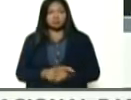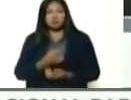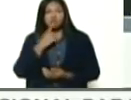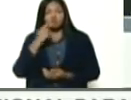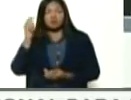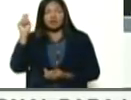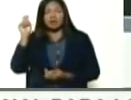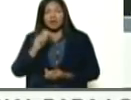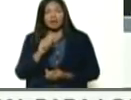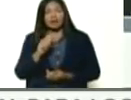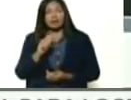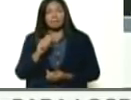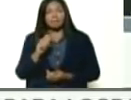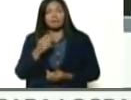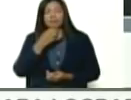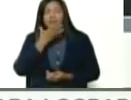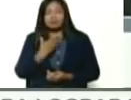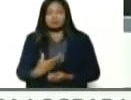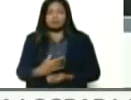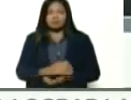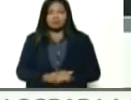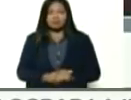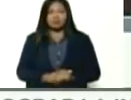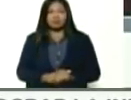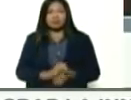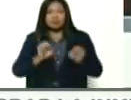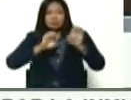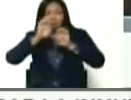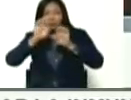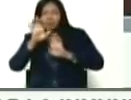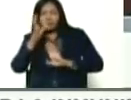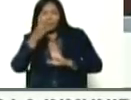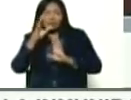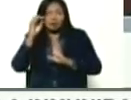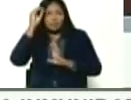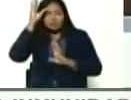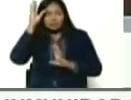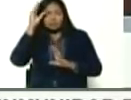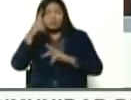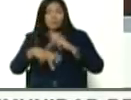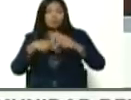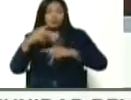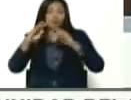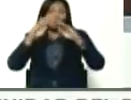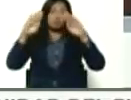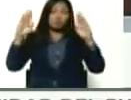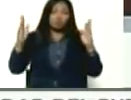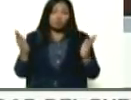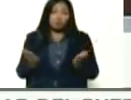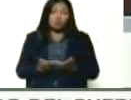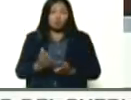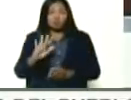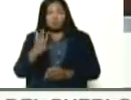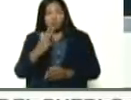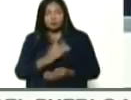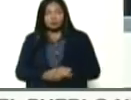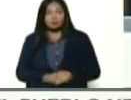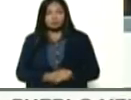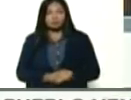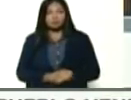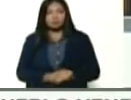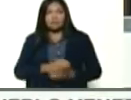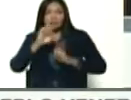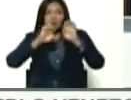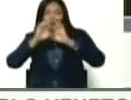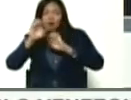diciembre que calculaba de acuerdo a la capacidad de producción del mundo calculaba para